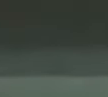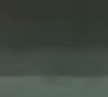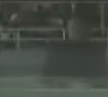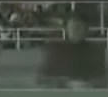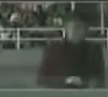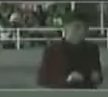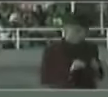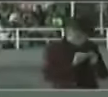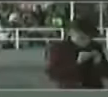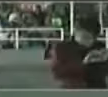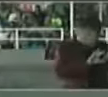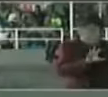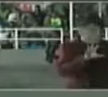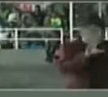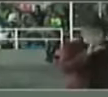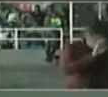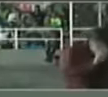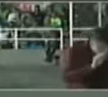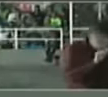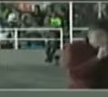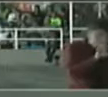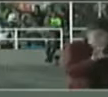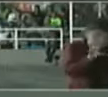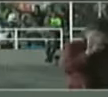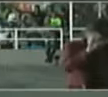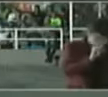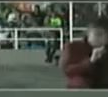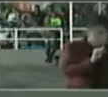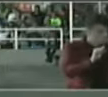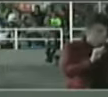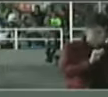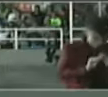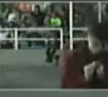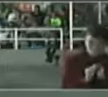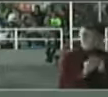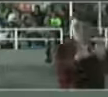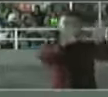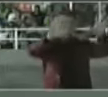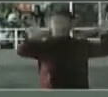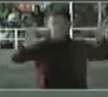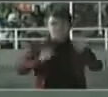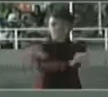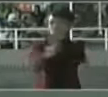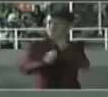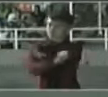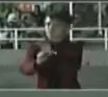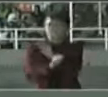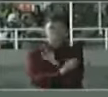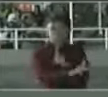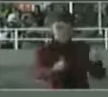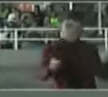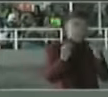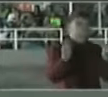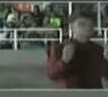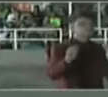esconda, sino que se levante para dar testimonio a muchos.